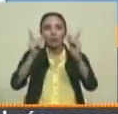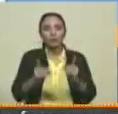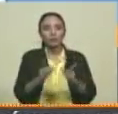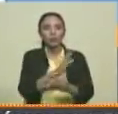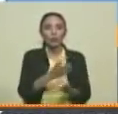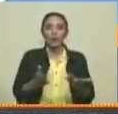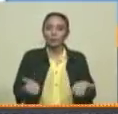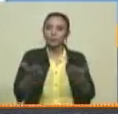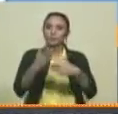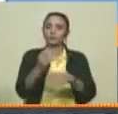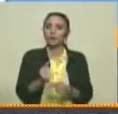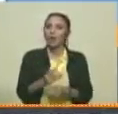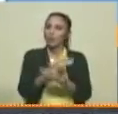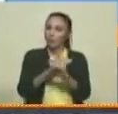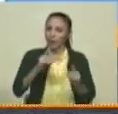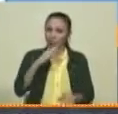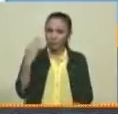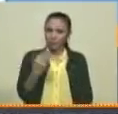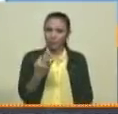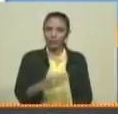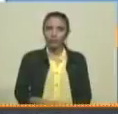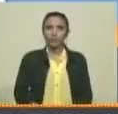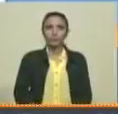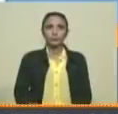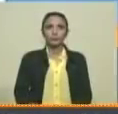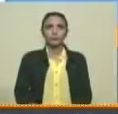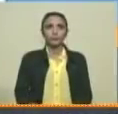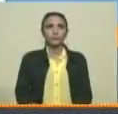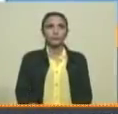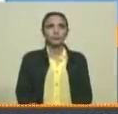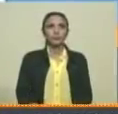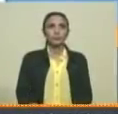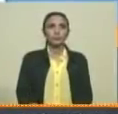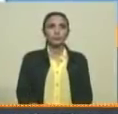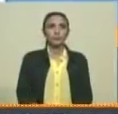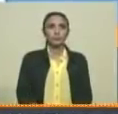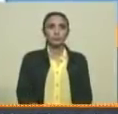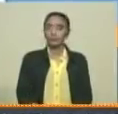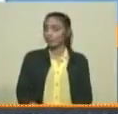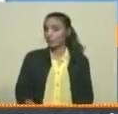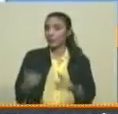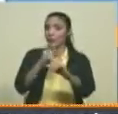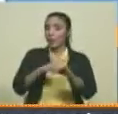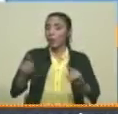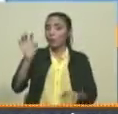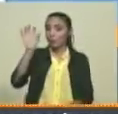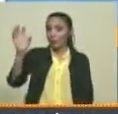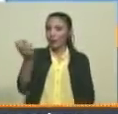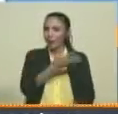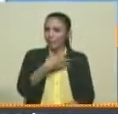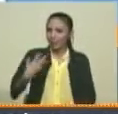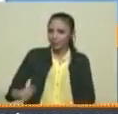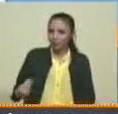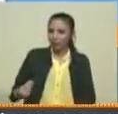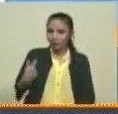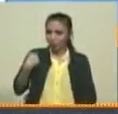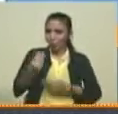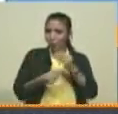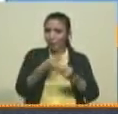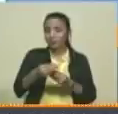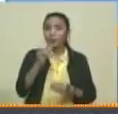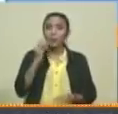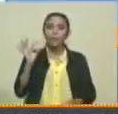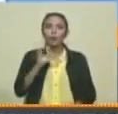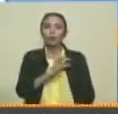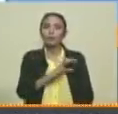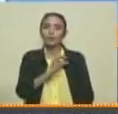directo, democracia verdadera. ¿Ustedes creen que esto lo hace otro presidente de la República? Por ejemplo, en